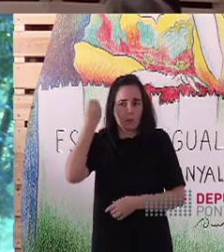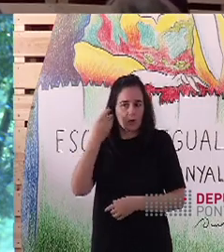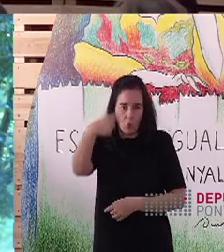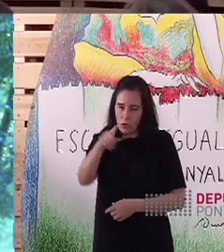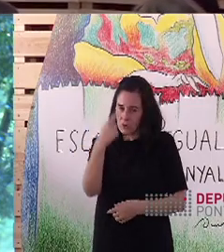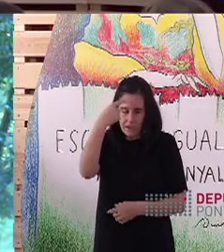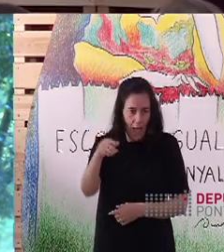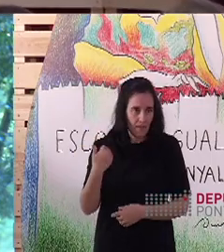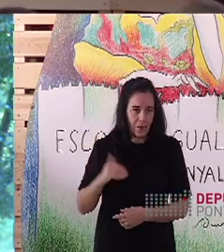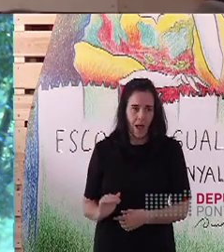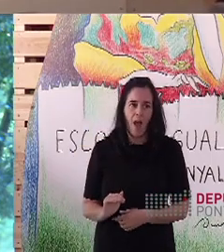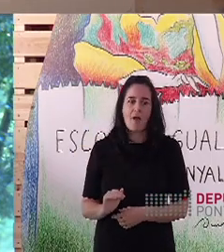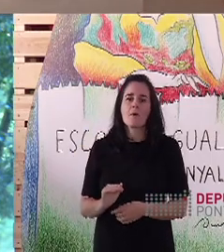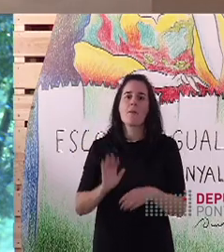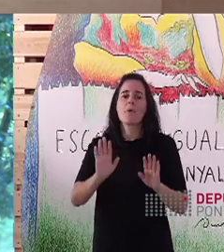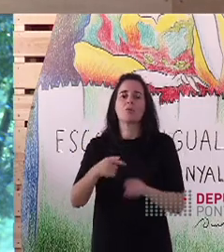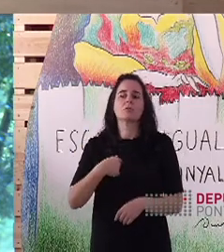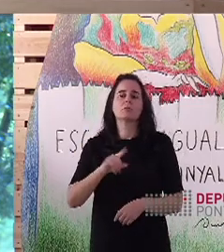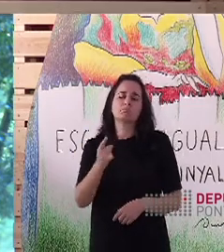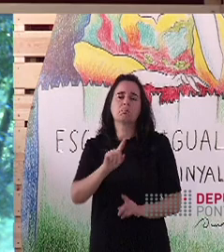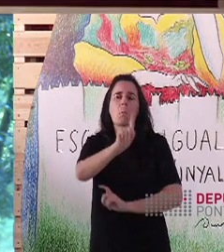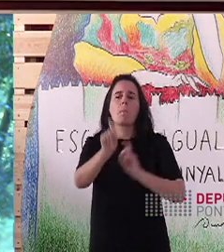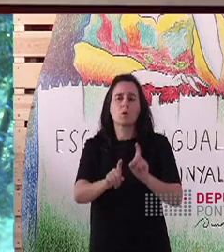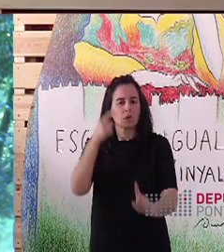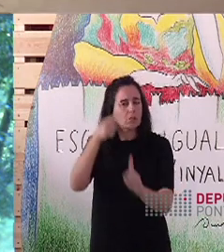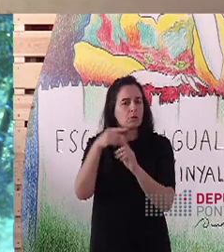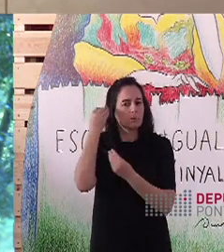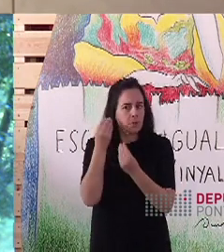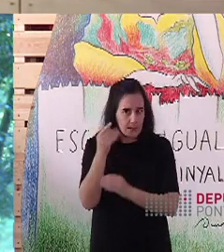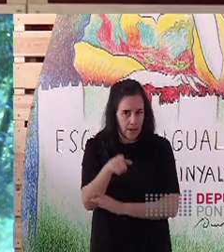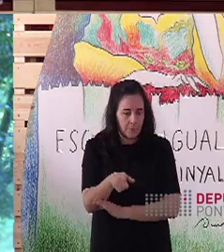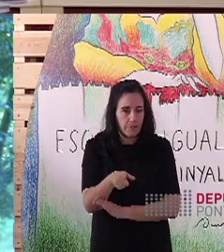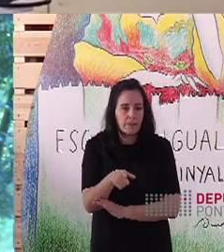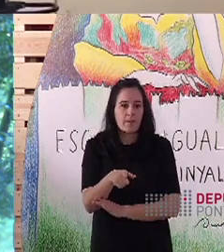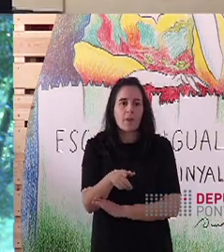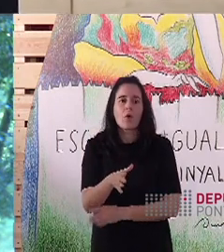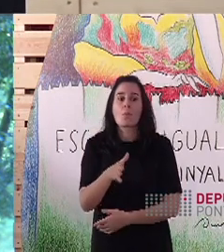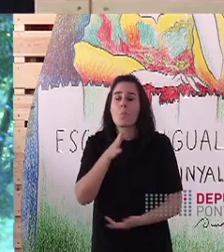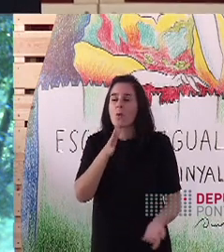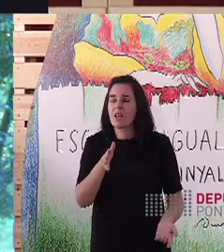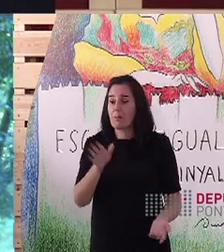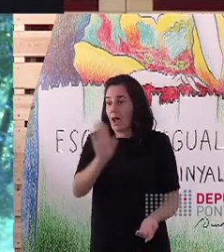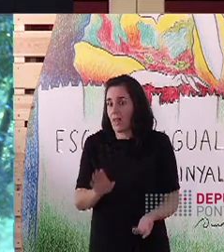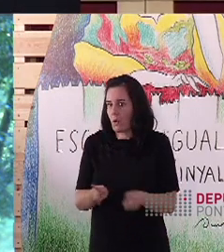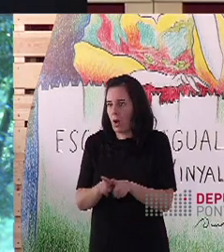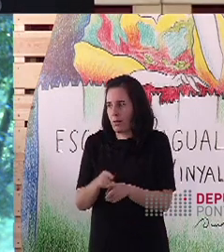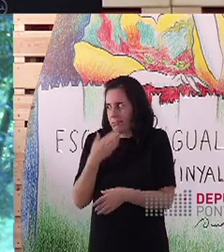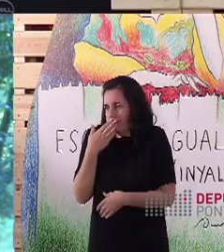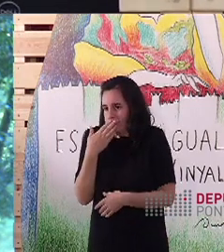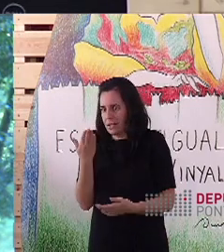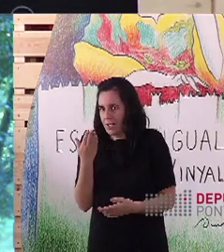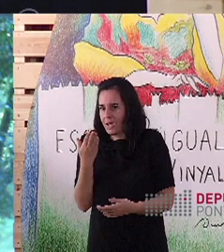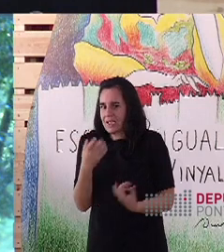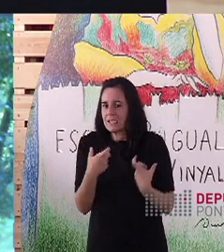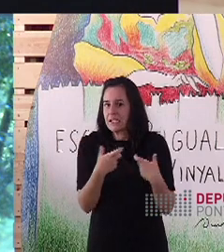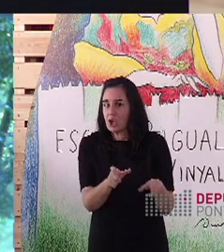preguntas que nos hacemos, y es ¿por qué roza el absurdo que sectores de la